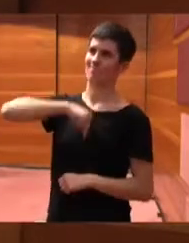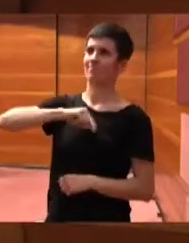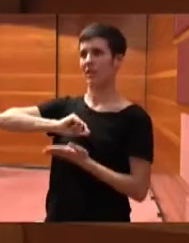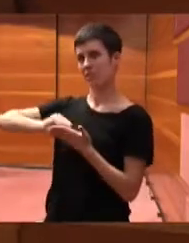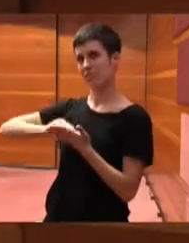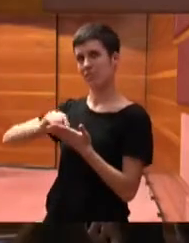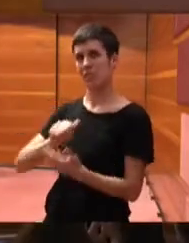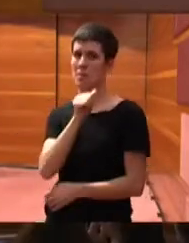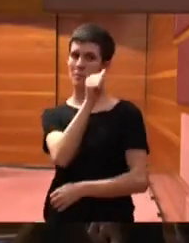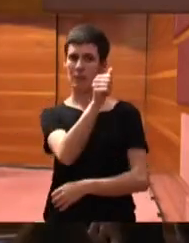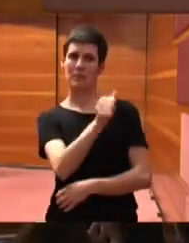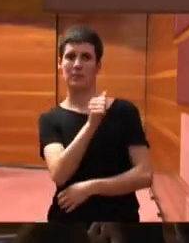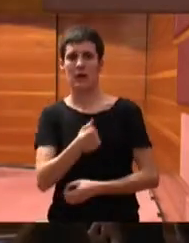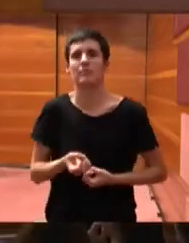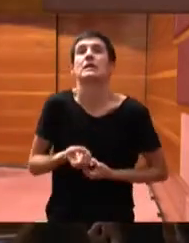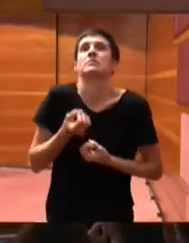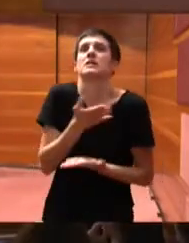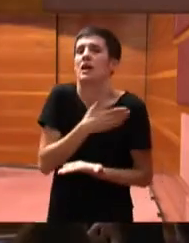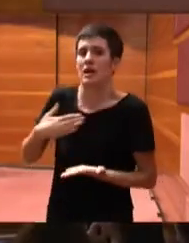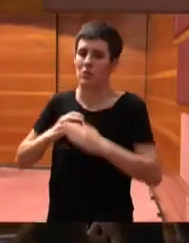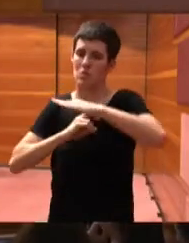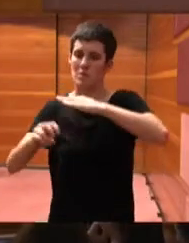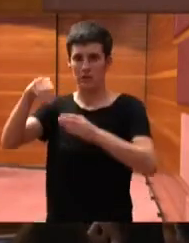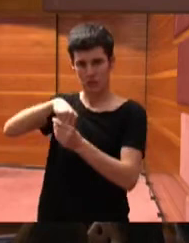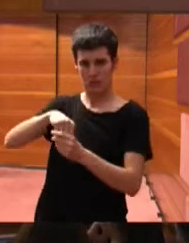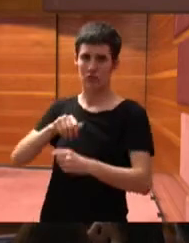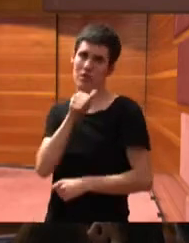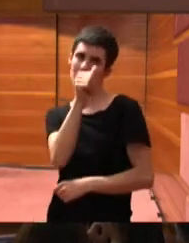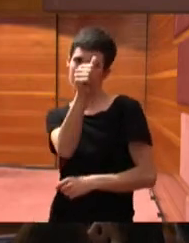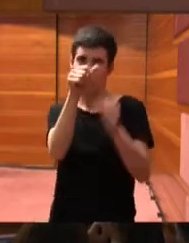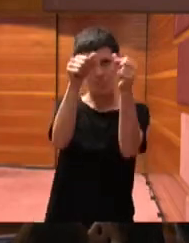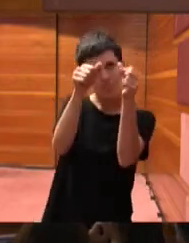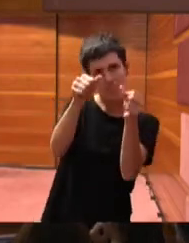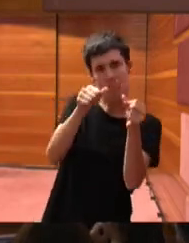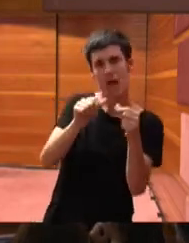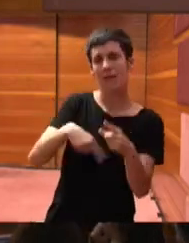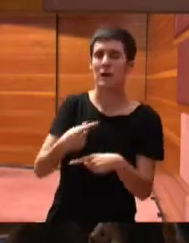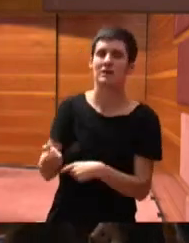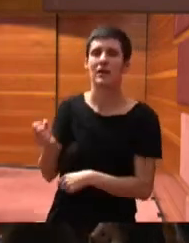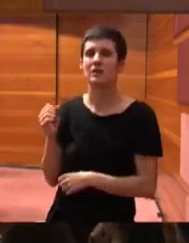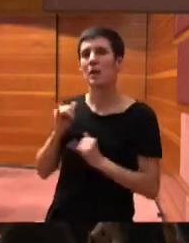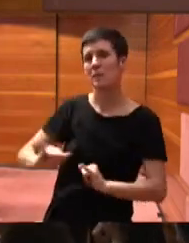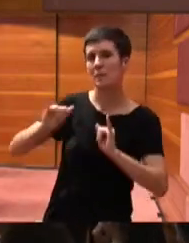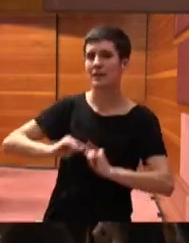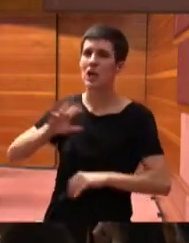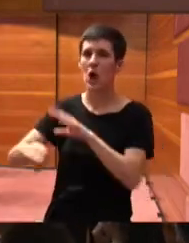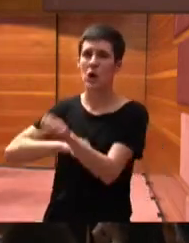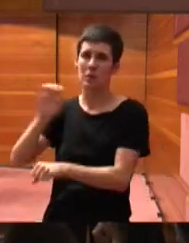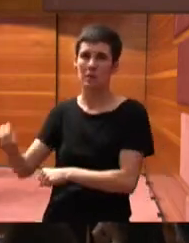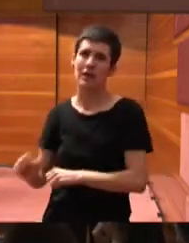y lo que nosotras queríamos expresar en el metro. Luego ya sí, bueno, dimos un paseíto y un par de compras, ¿verdad? Y volvimos a